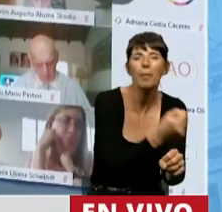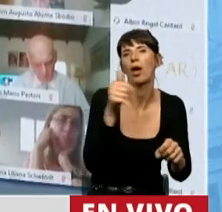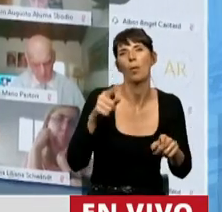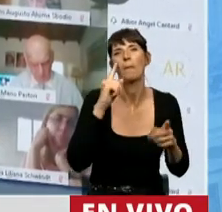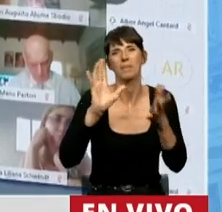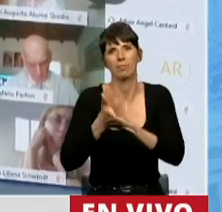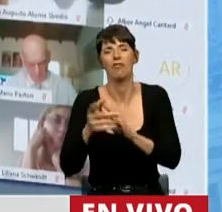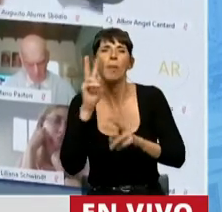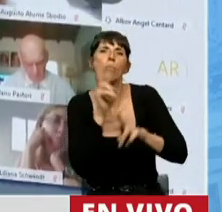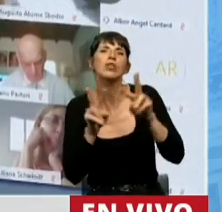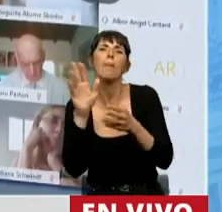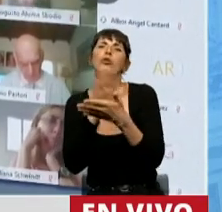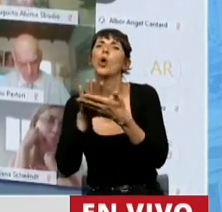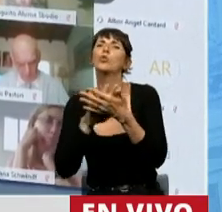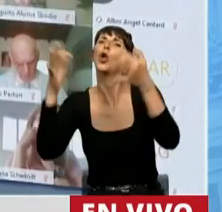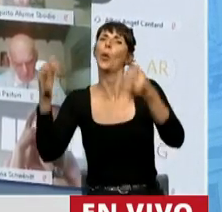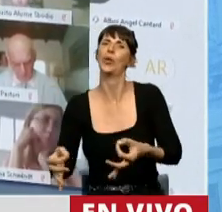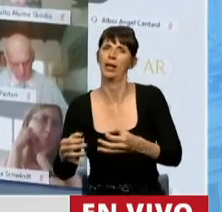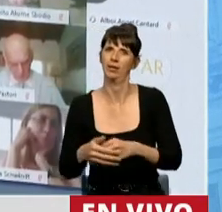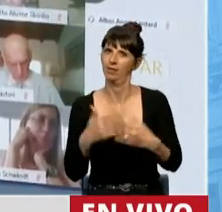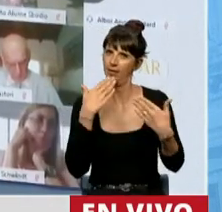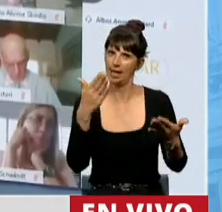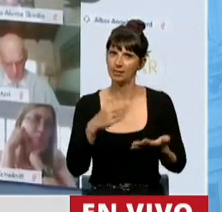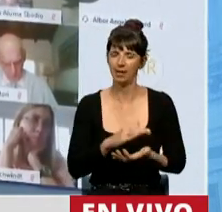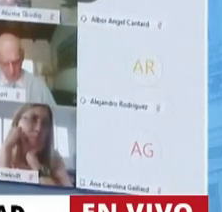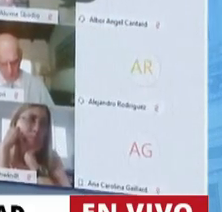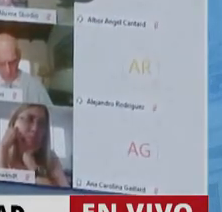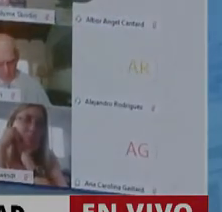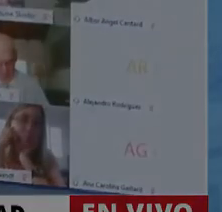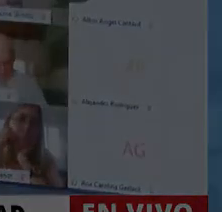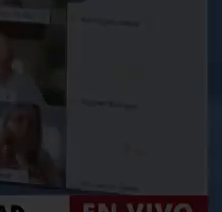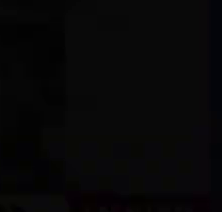al costado de la ruta. Muchas gracias, señor presidente. Gracias, diputada.